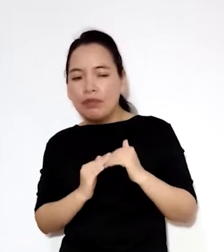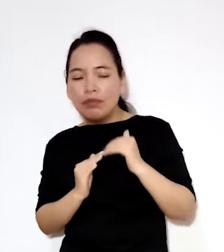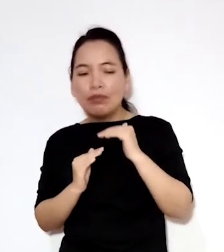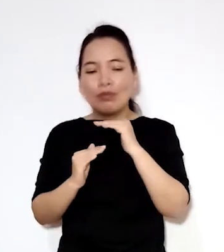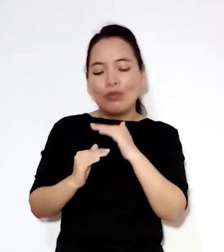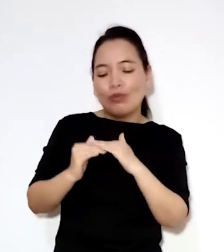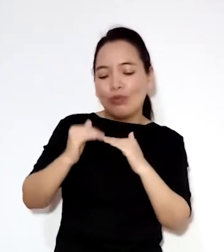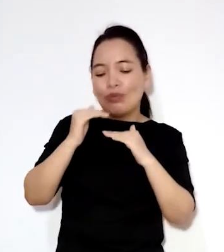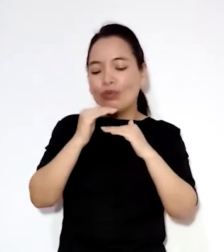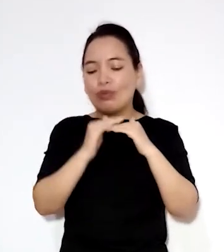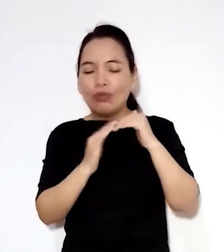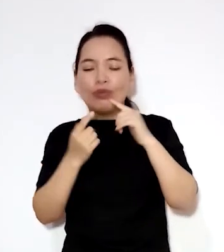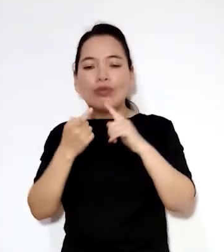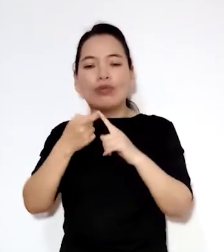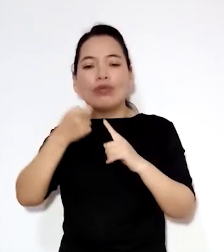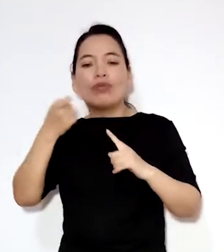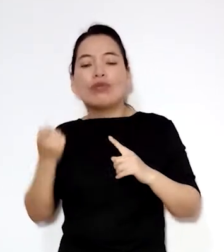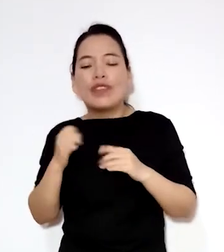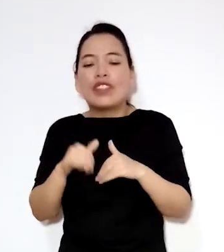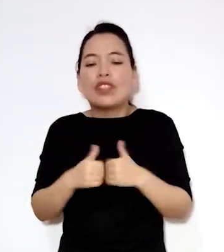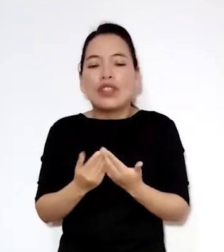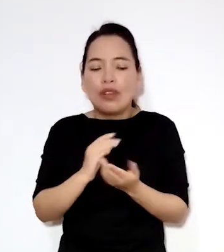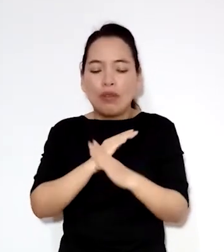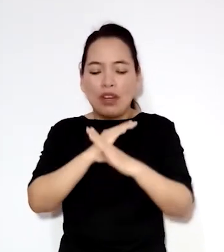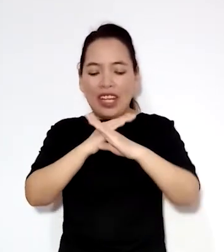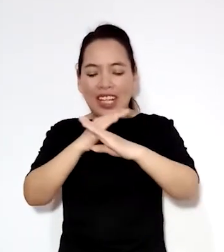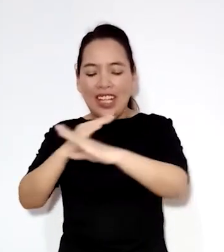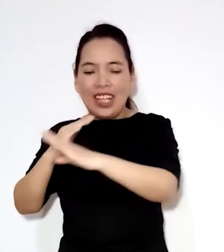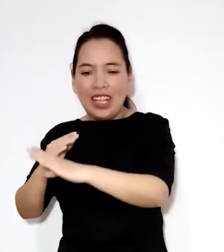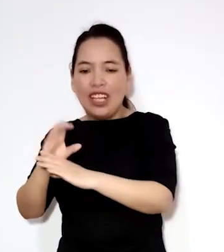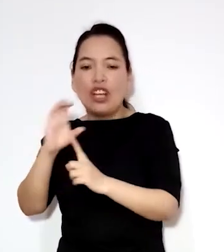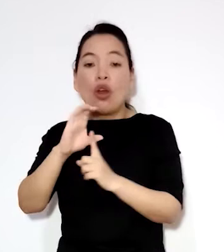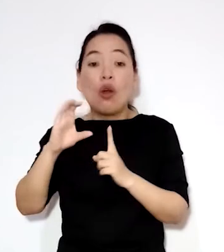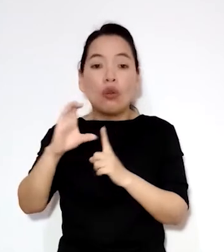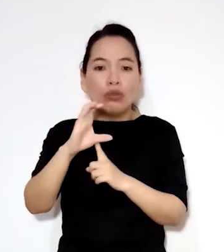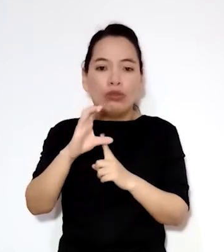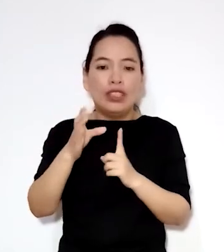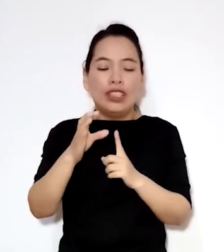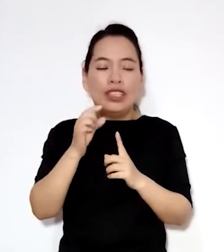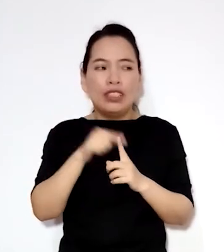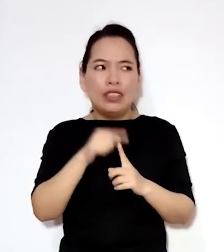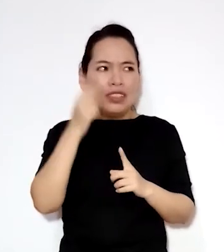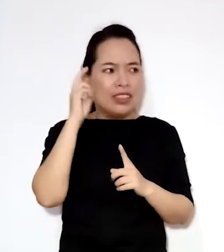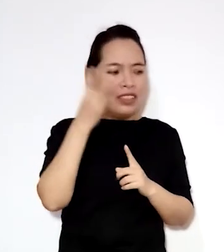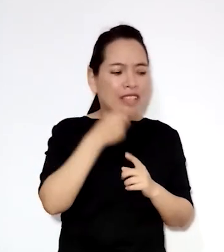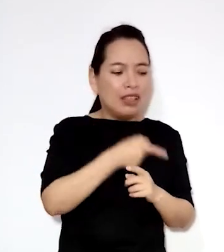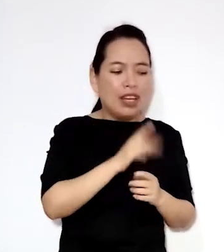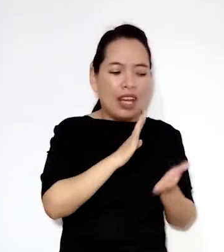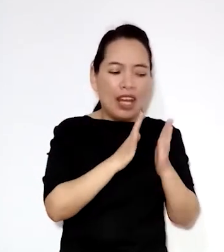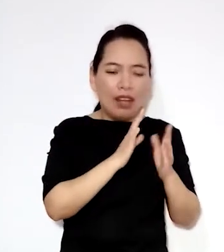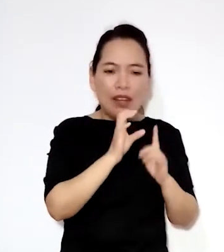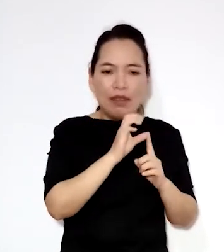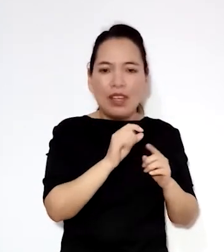significado diferente, pero sí en donde fuimos creando las bases para ir avanzando,